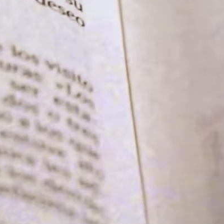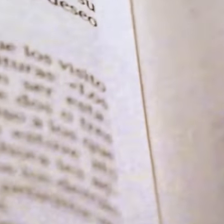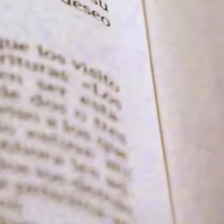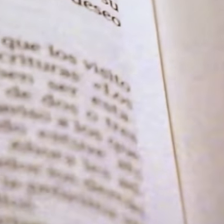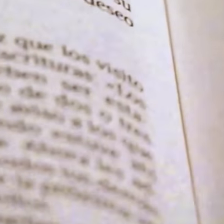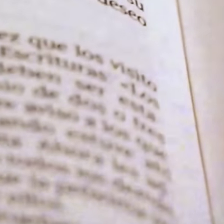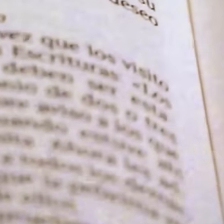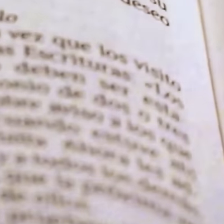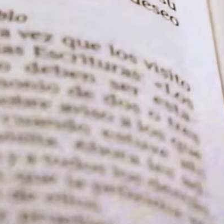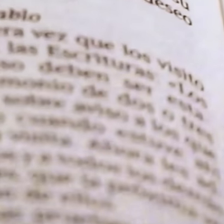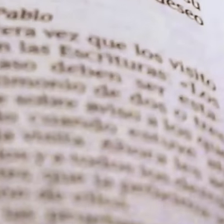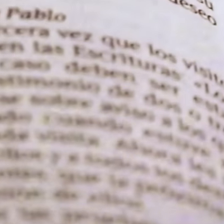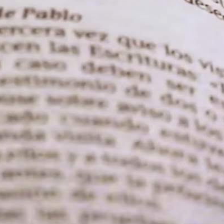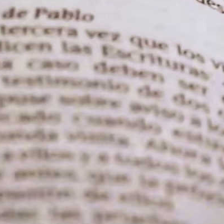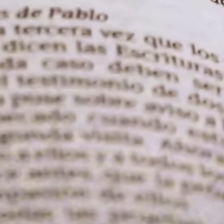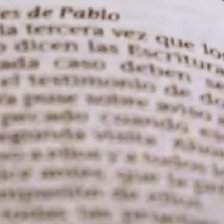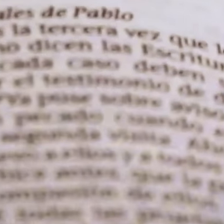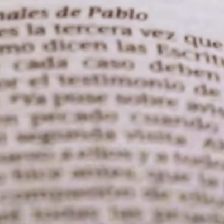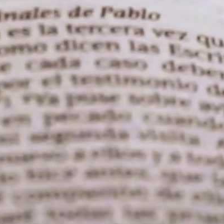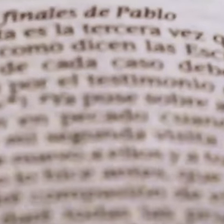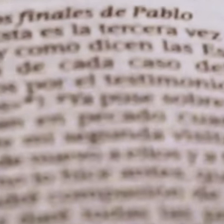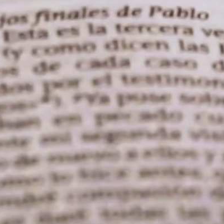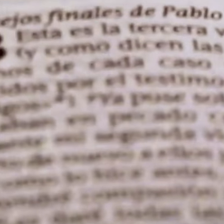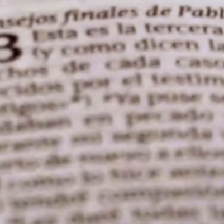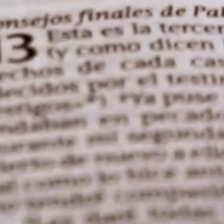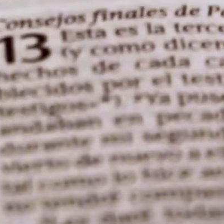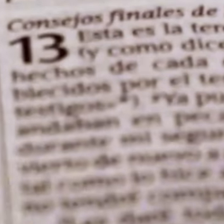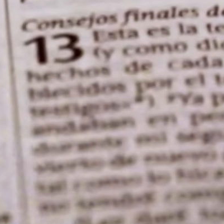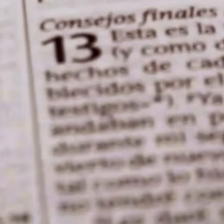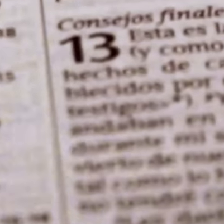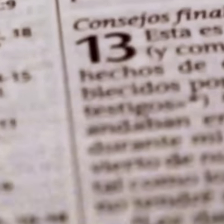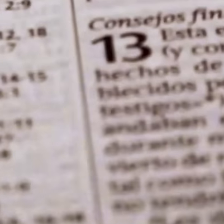te siento, saque este momento